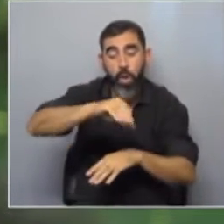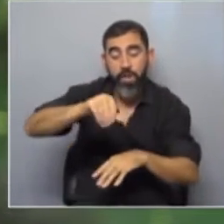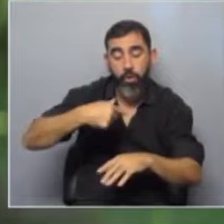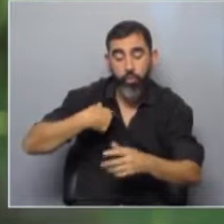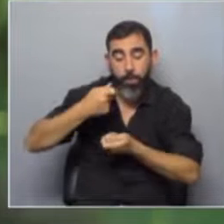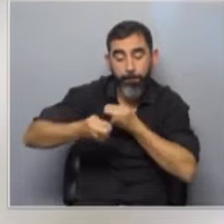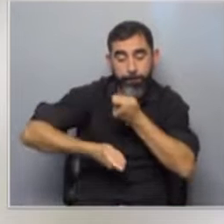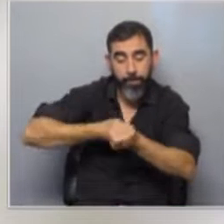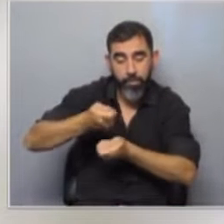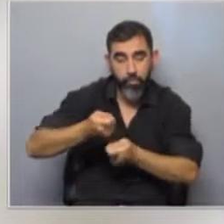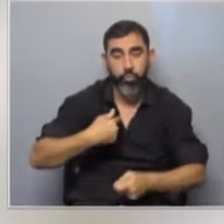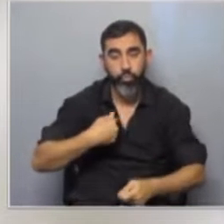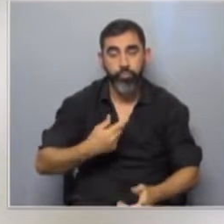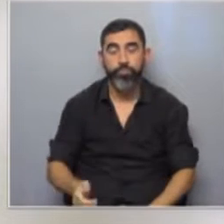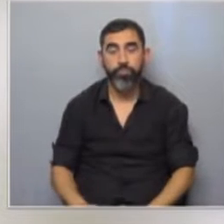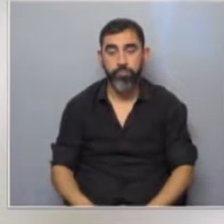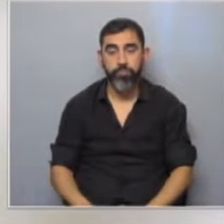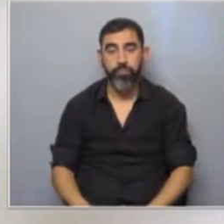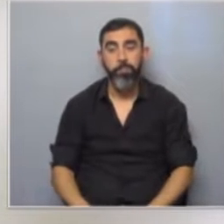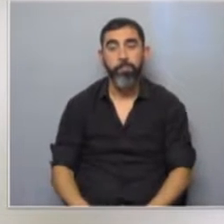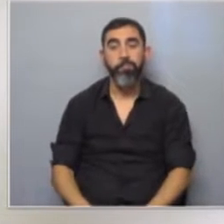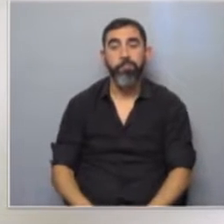le agregamos a los alimentos.